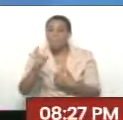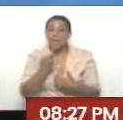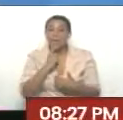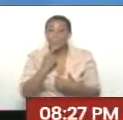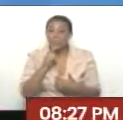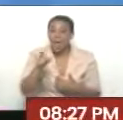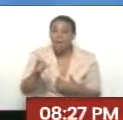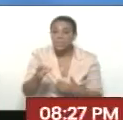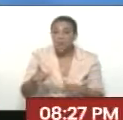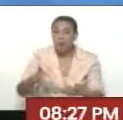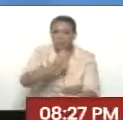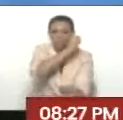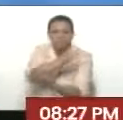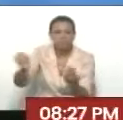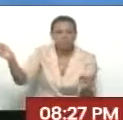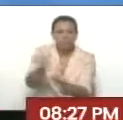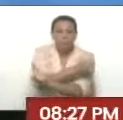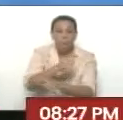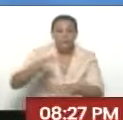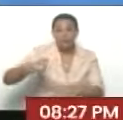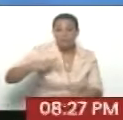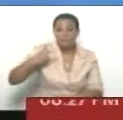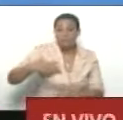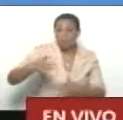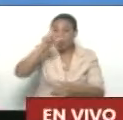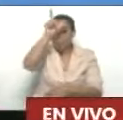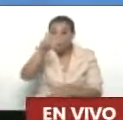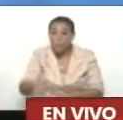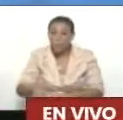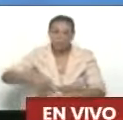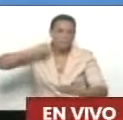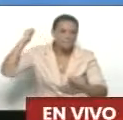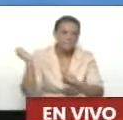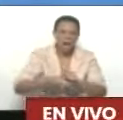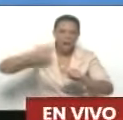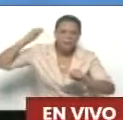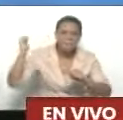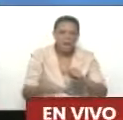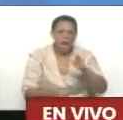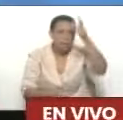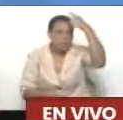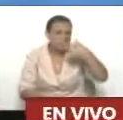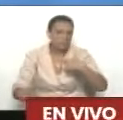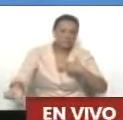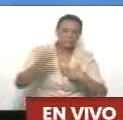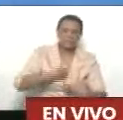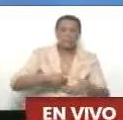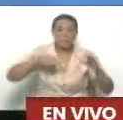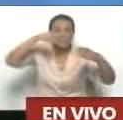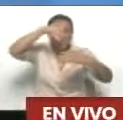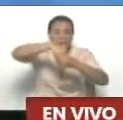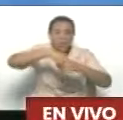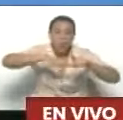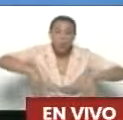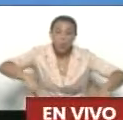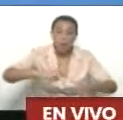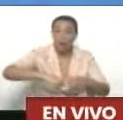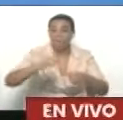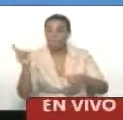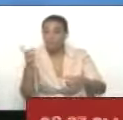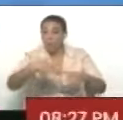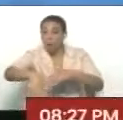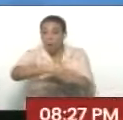agrediendo a un funcionario diplomático, a palo limpio le cayeron, dentro de la embajada, fuera de la